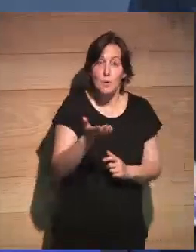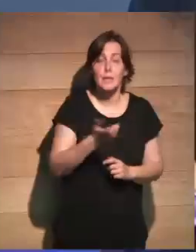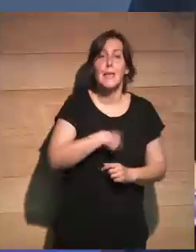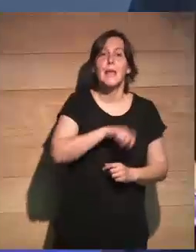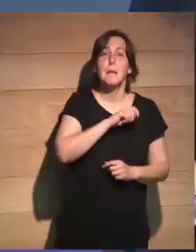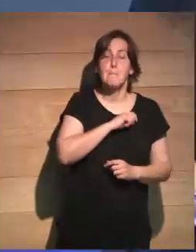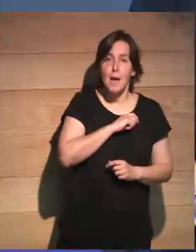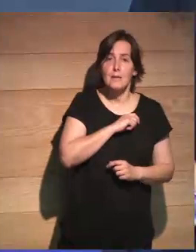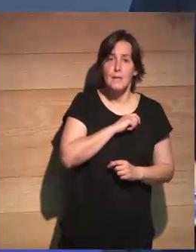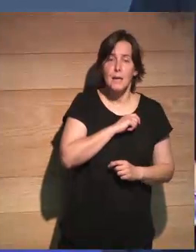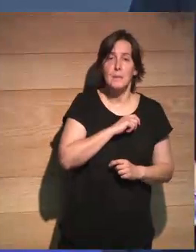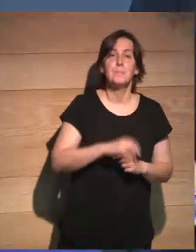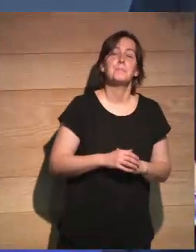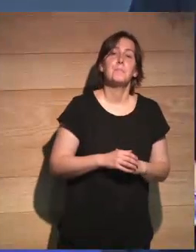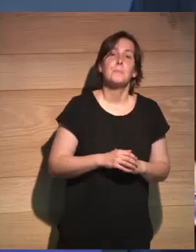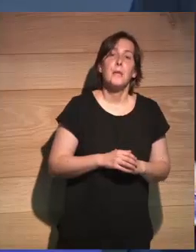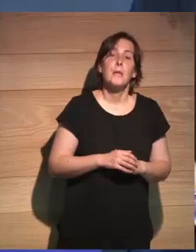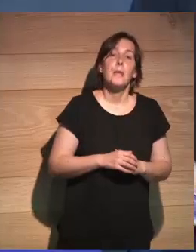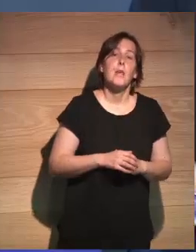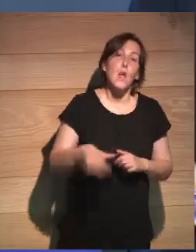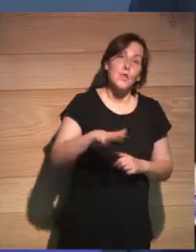crecen más los ocupados que viven en lugares pobres,